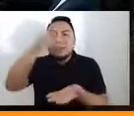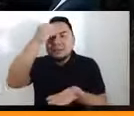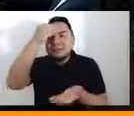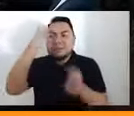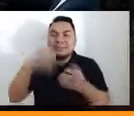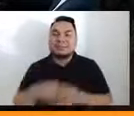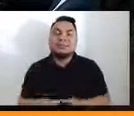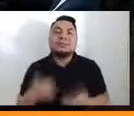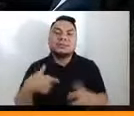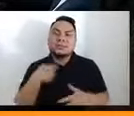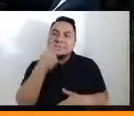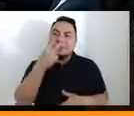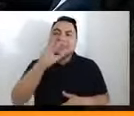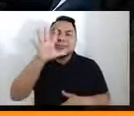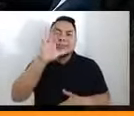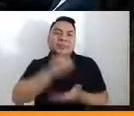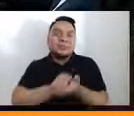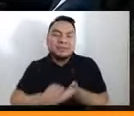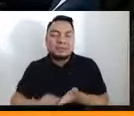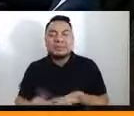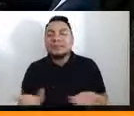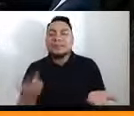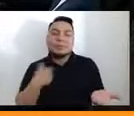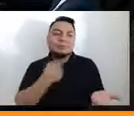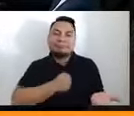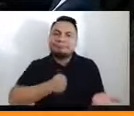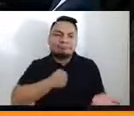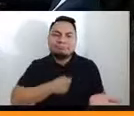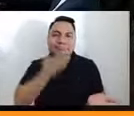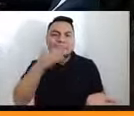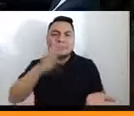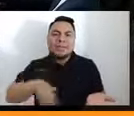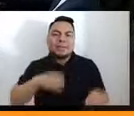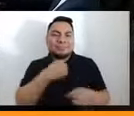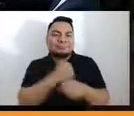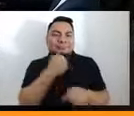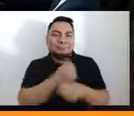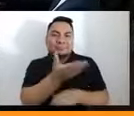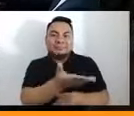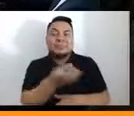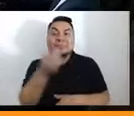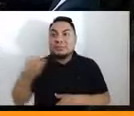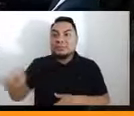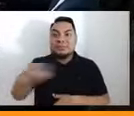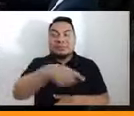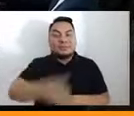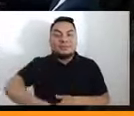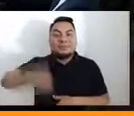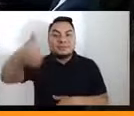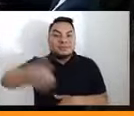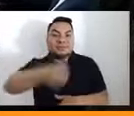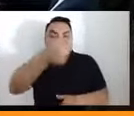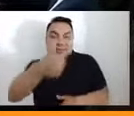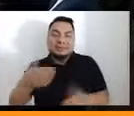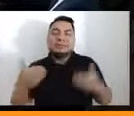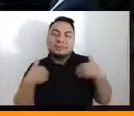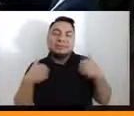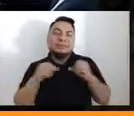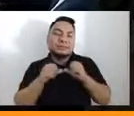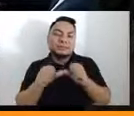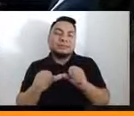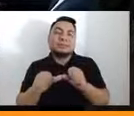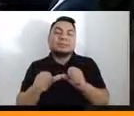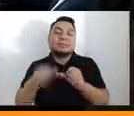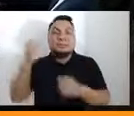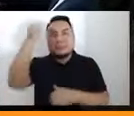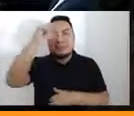después de cinco meses pobres resultados de gestión porque los funcionarios tienen que seguir